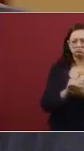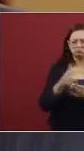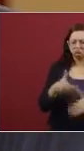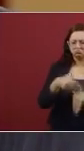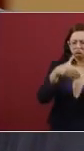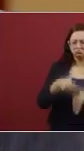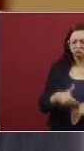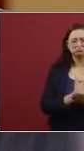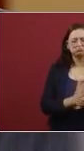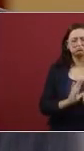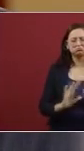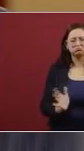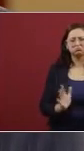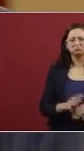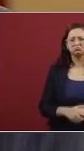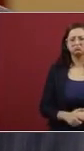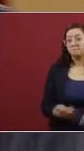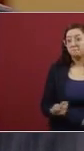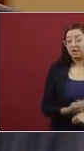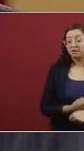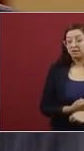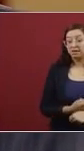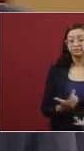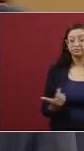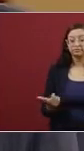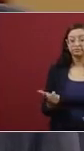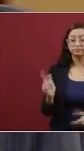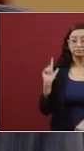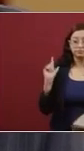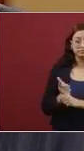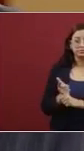Lo que se encontró es de que había